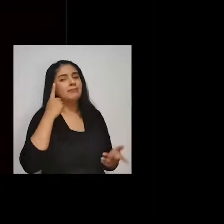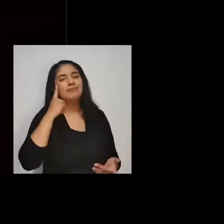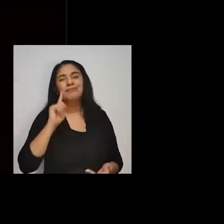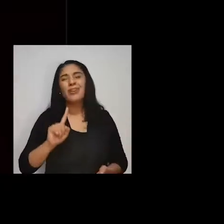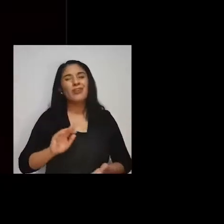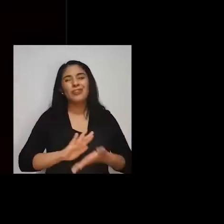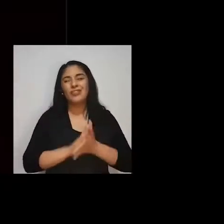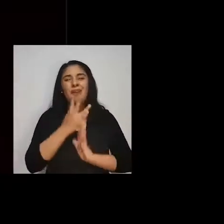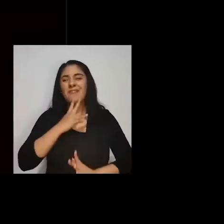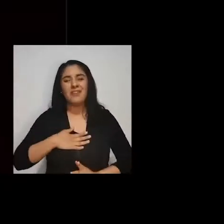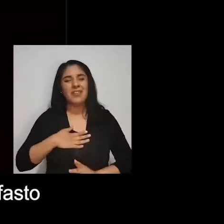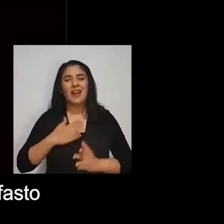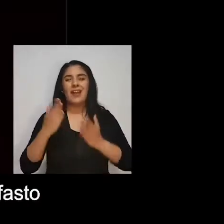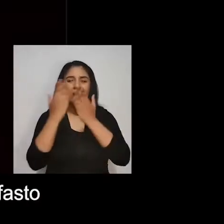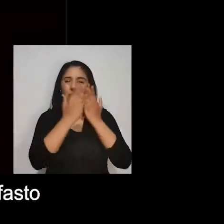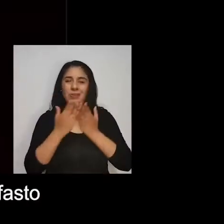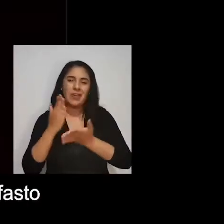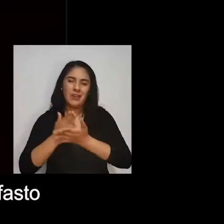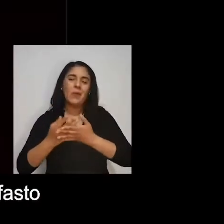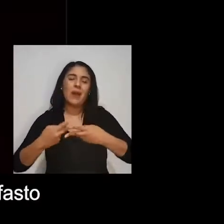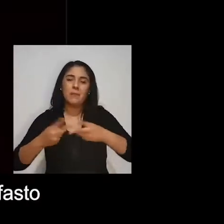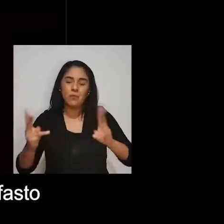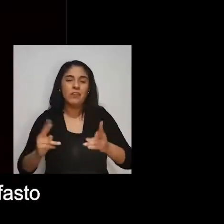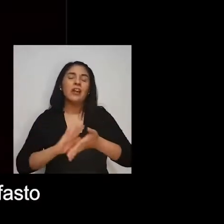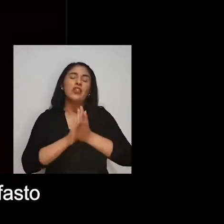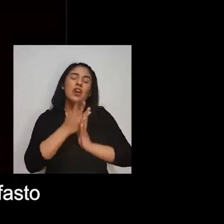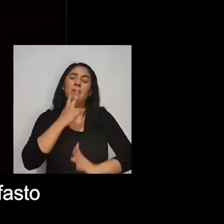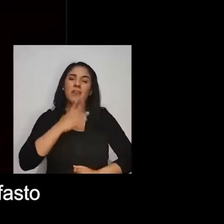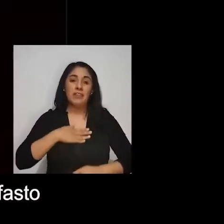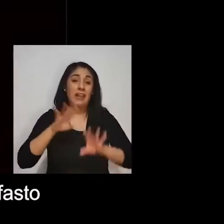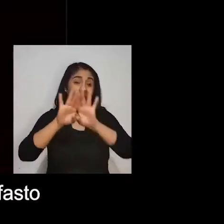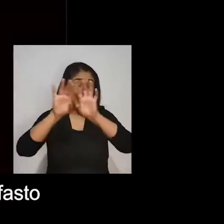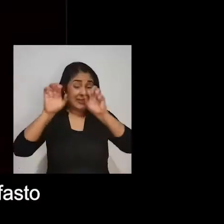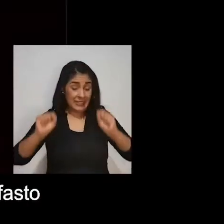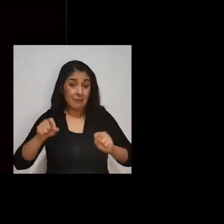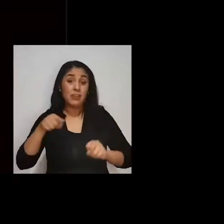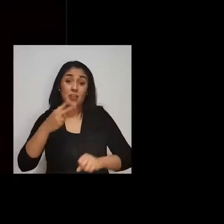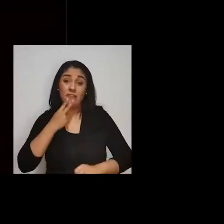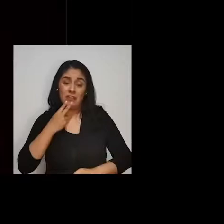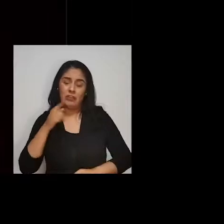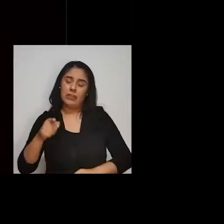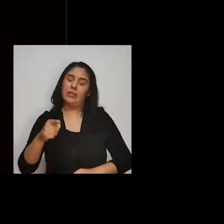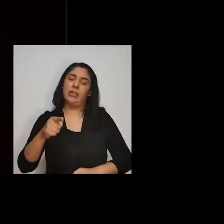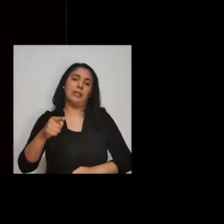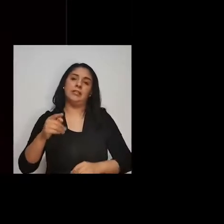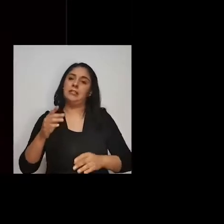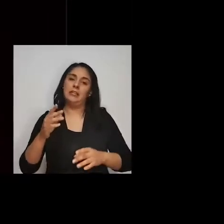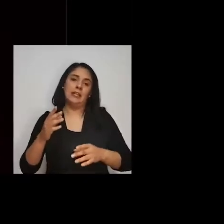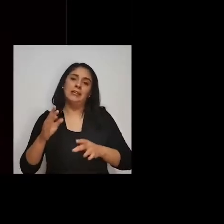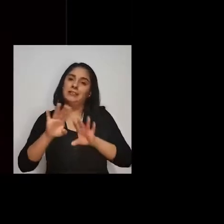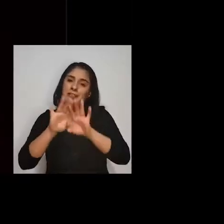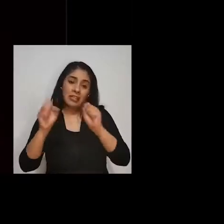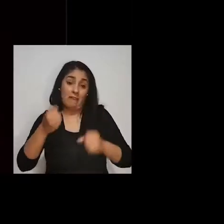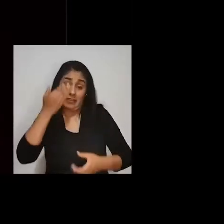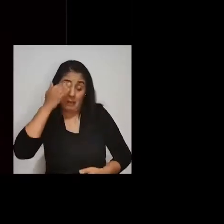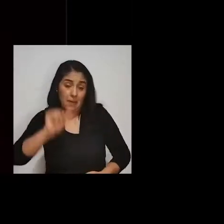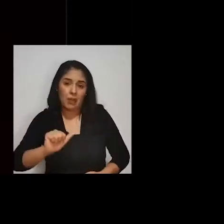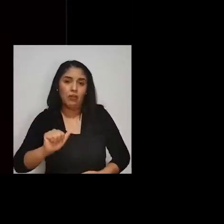mi vida he estudiado en escuelas públicas, toda mi vida he pasado por este sistema que es bien nefasto y no he experimentado